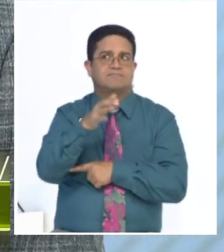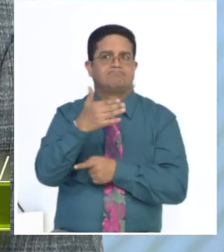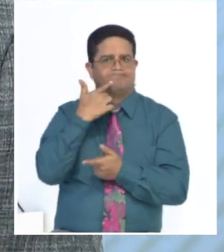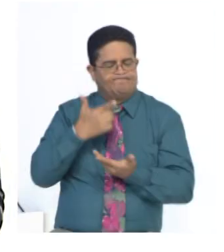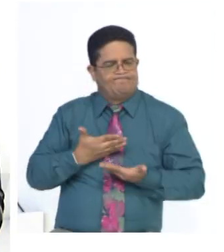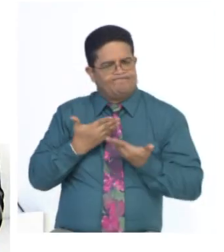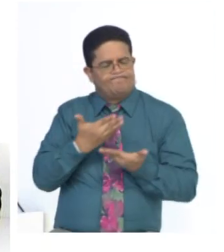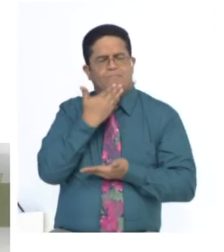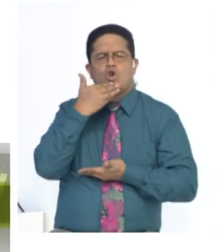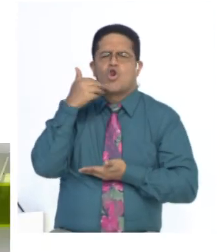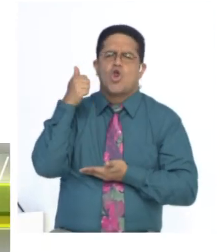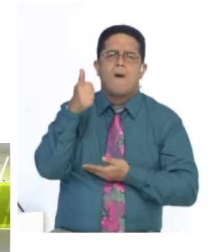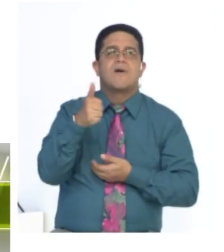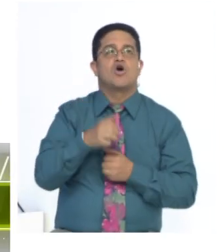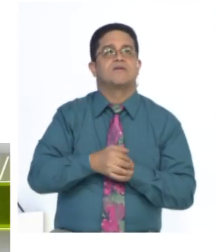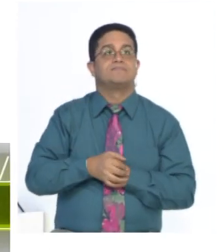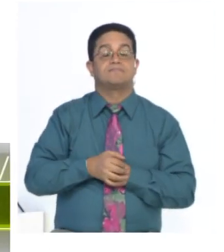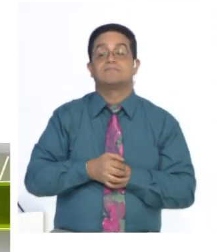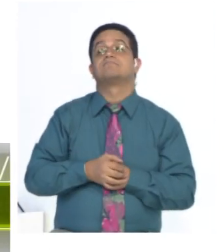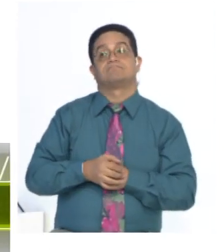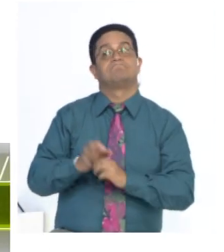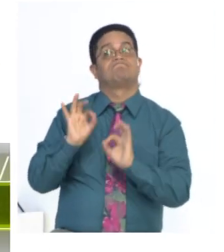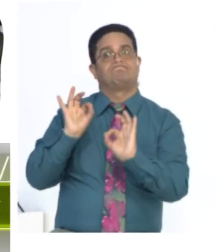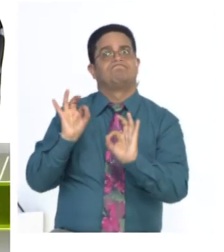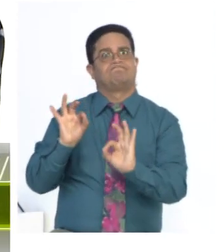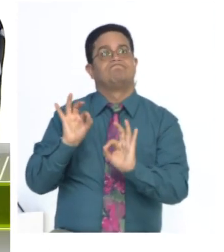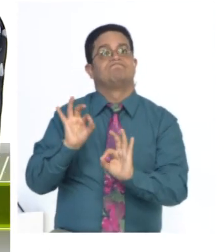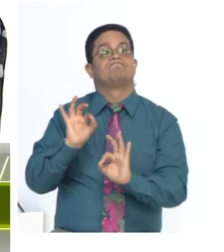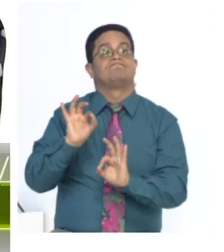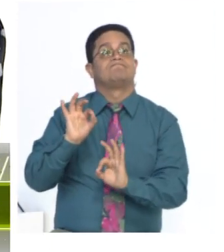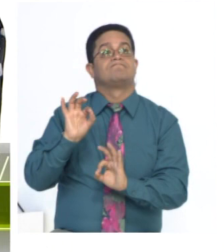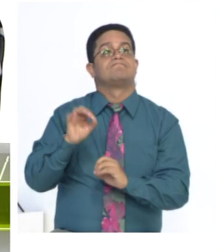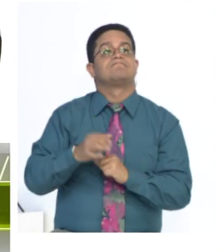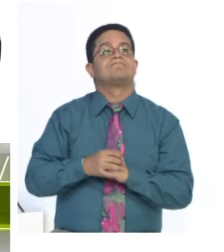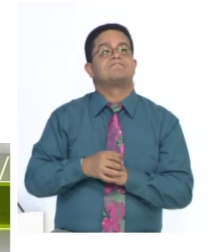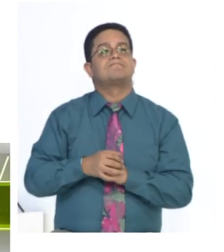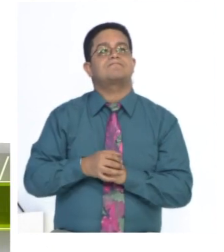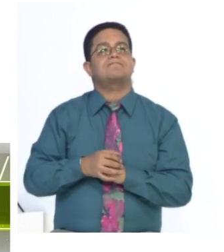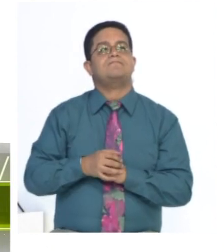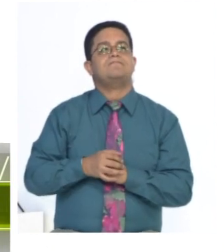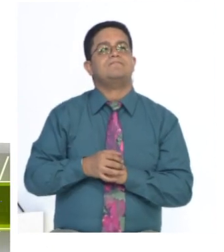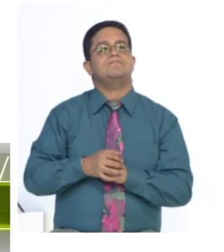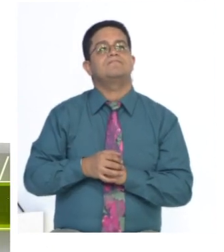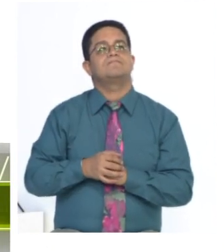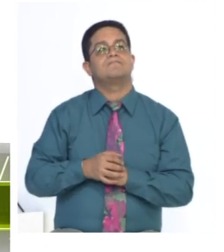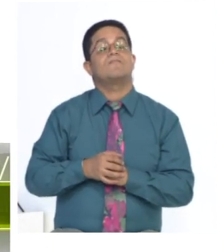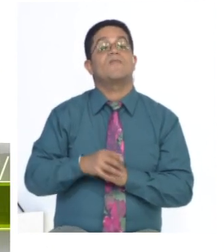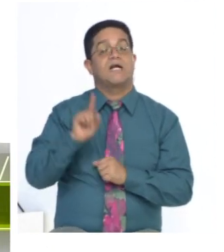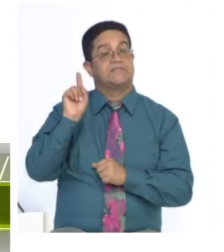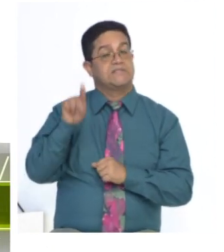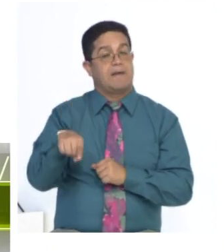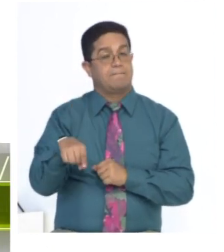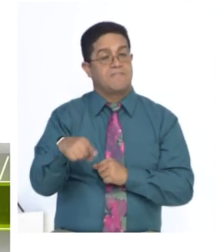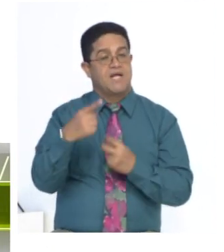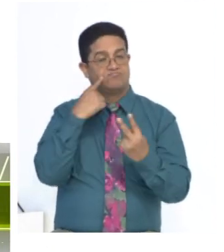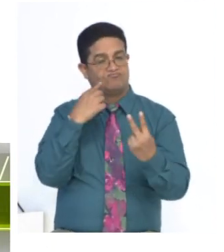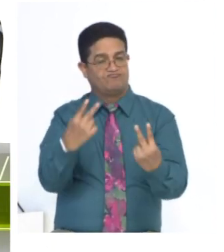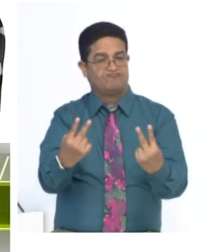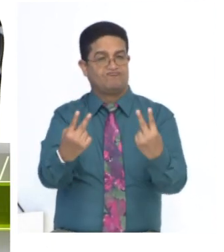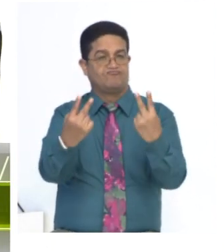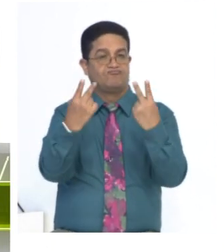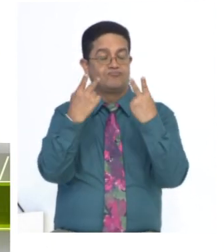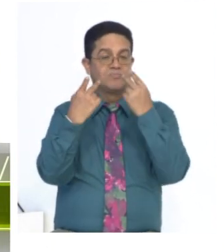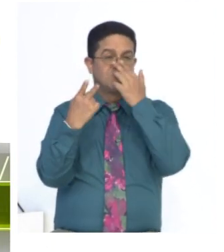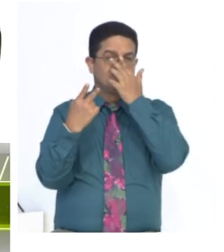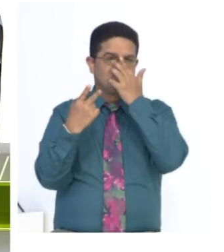otorgar. Por supuesto, además, bueno, nos pide el equipo de producción aclarar también esto. Se ha visto también a través de los medios en